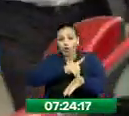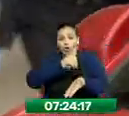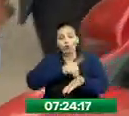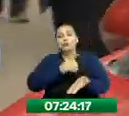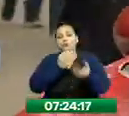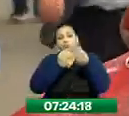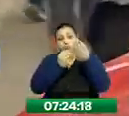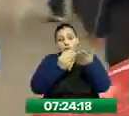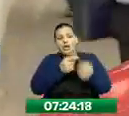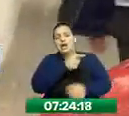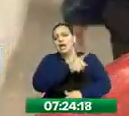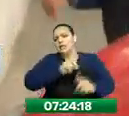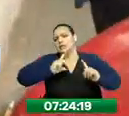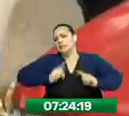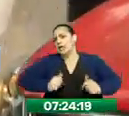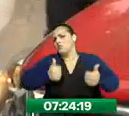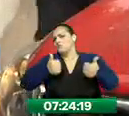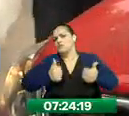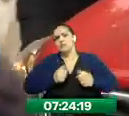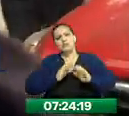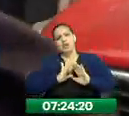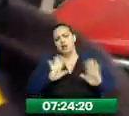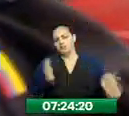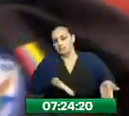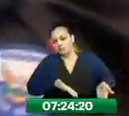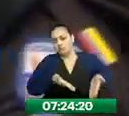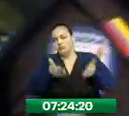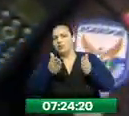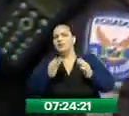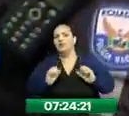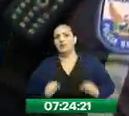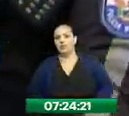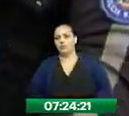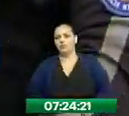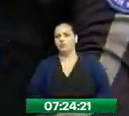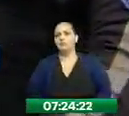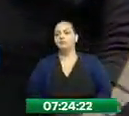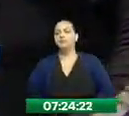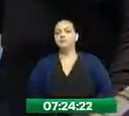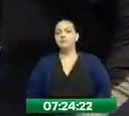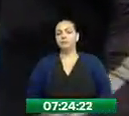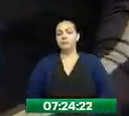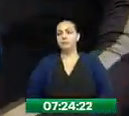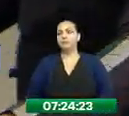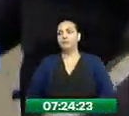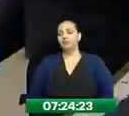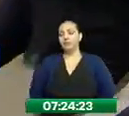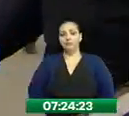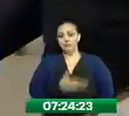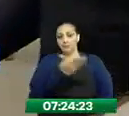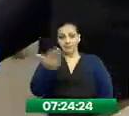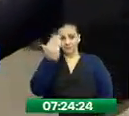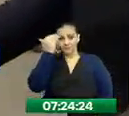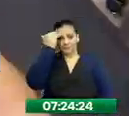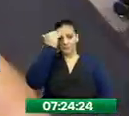la defensa ya está planeando el siguiente movimiento. Fue negado el habeas corpus, pero hemos ganado, porque ustedes ya saben quién tenía la